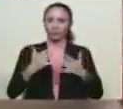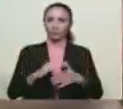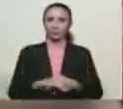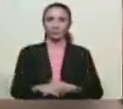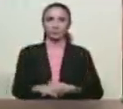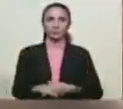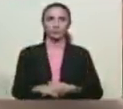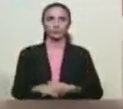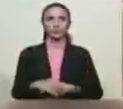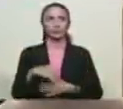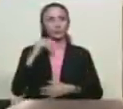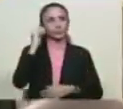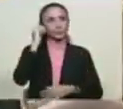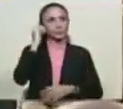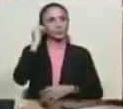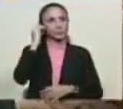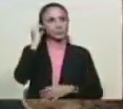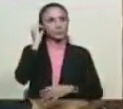propio proceso.